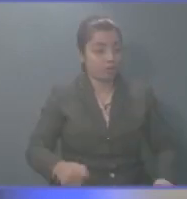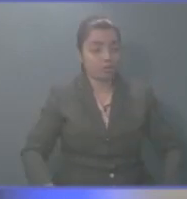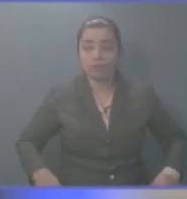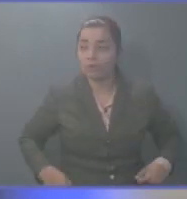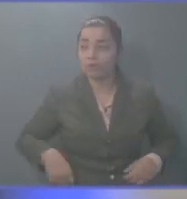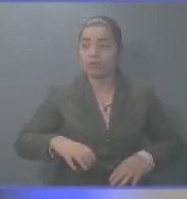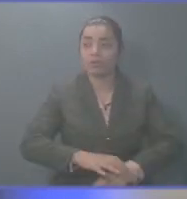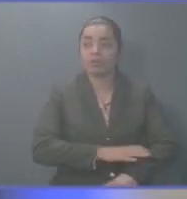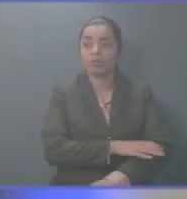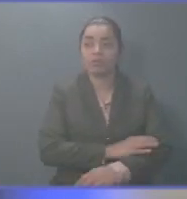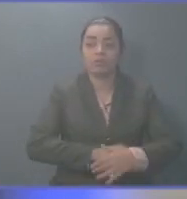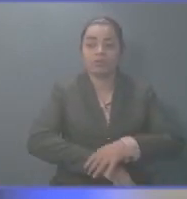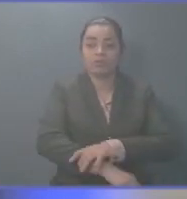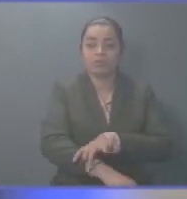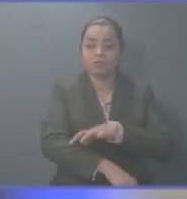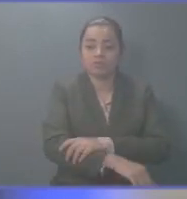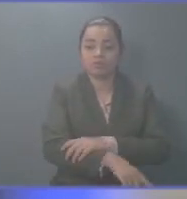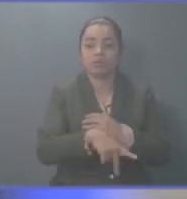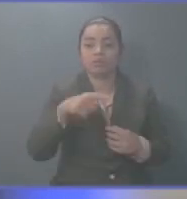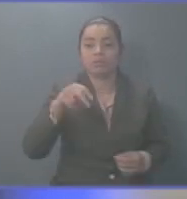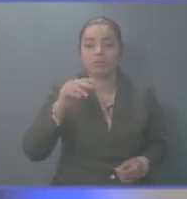Nacional Civil y de la Fuerza Armada, allá por junio,